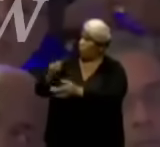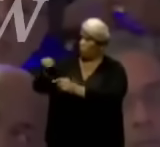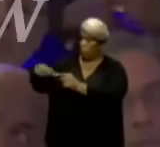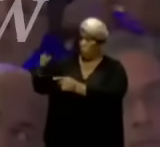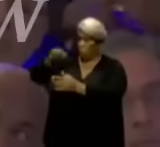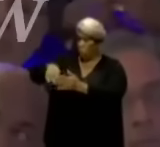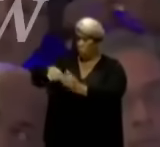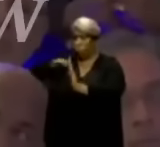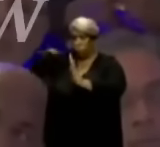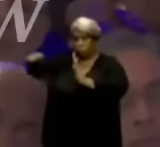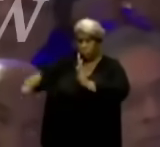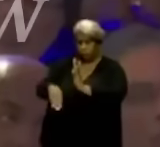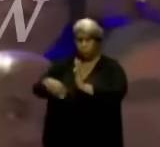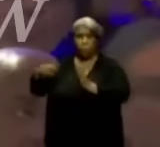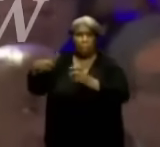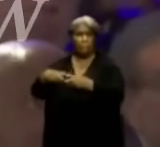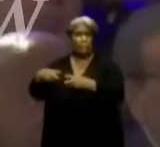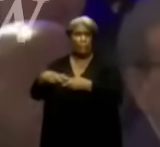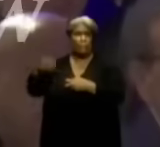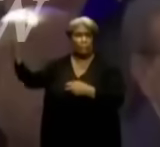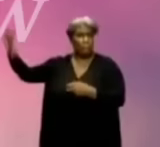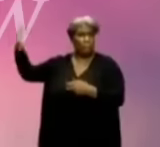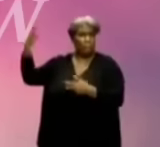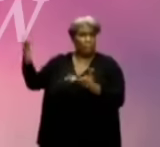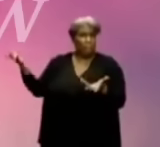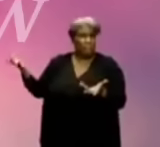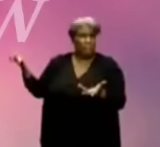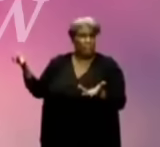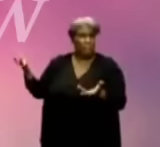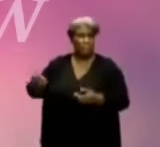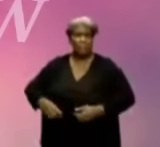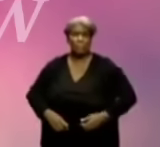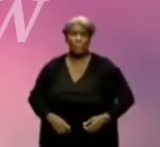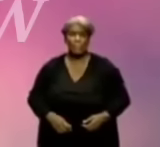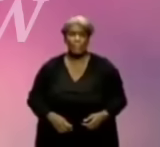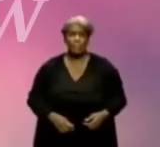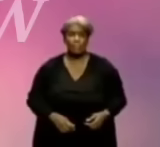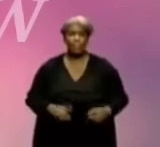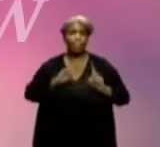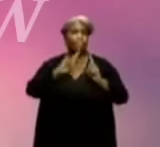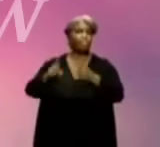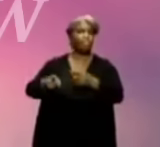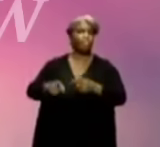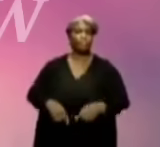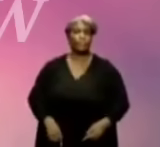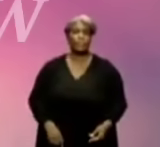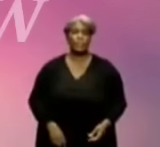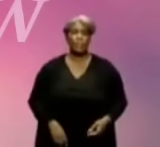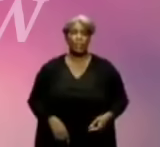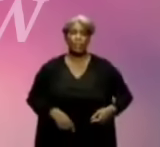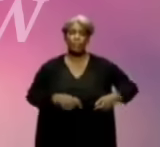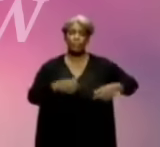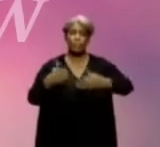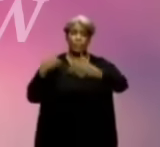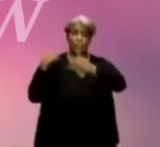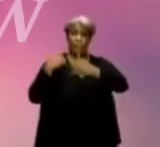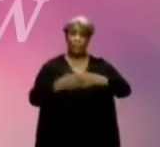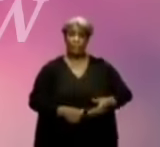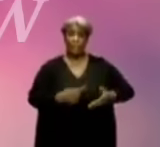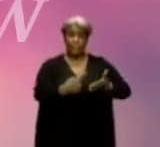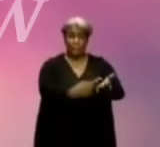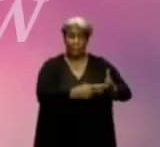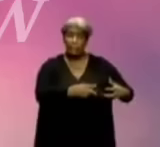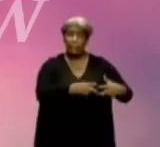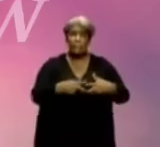kilos de potencia. Gracias. No conozco los detalles, ¿no?, de lo que está discutiendo la superintendencia. Eso lo voy a revisar y